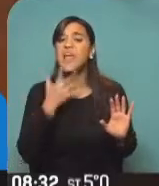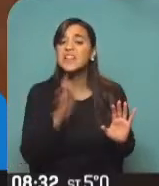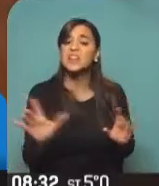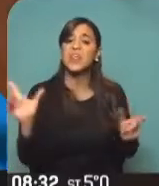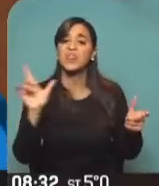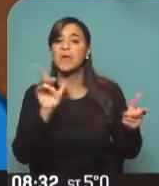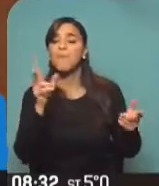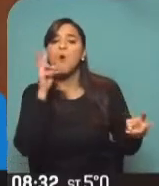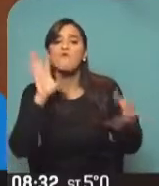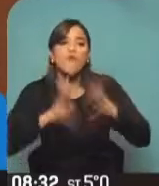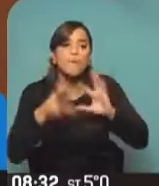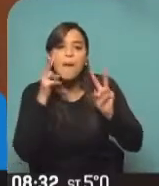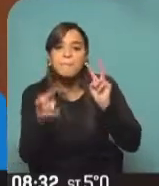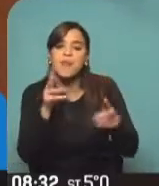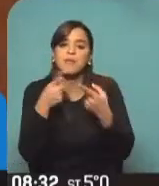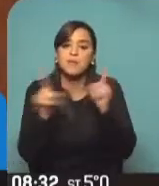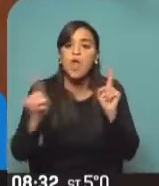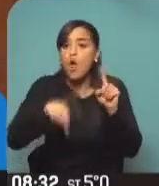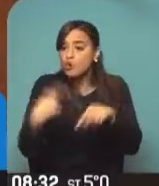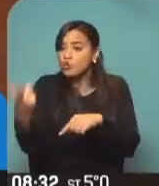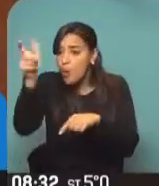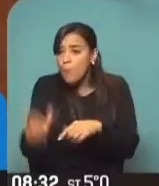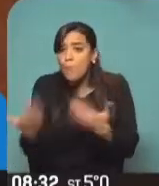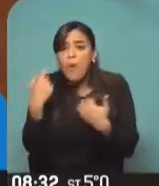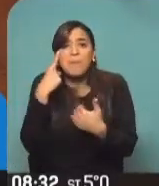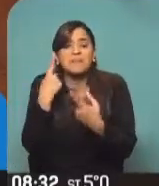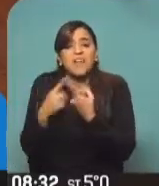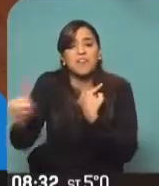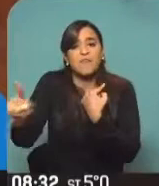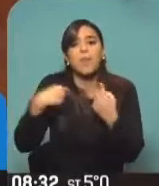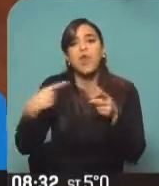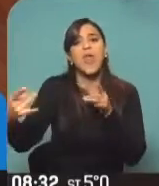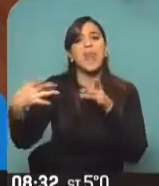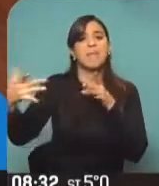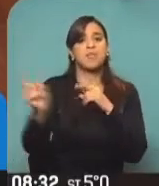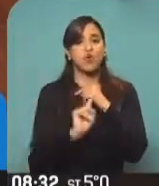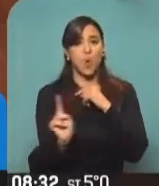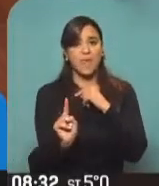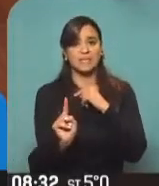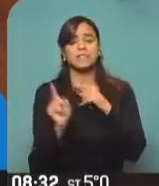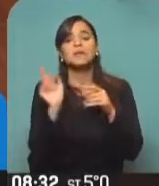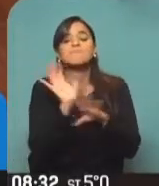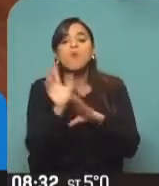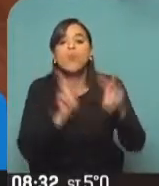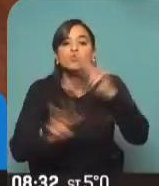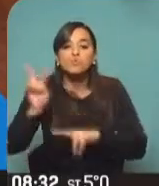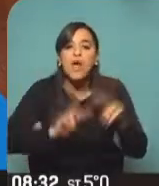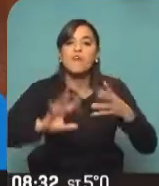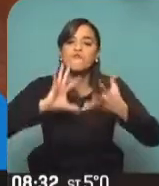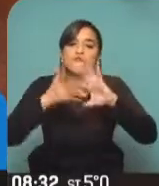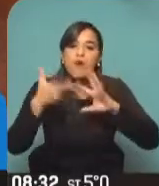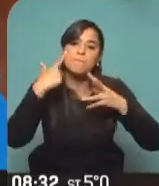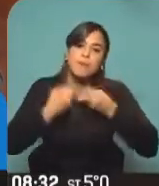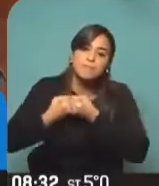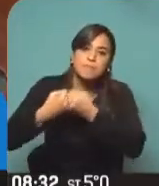las diferentes miradas entendiendo que el otro puede pensar distinto y no por eso es un enemigo y buscando los mejores consensos